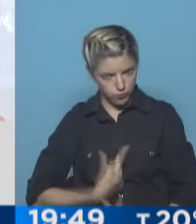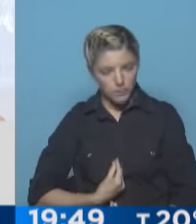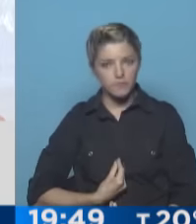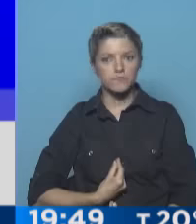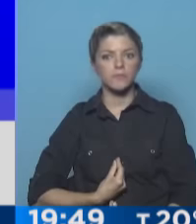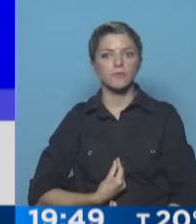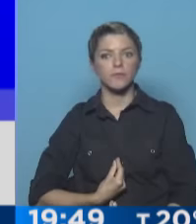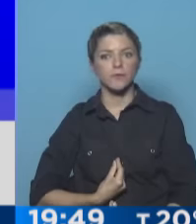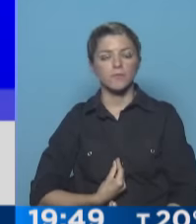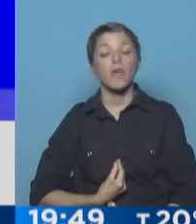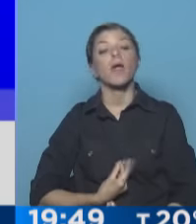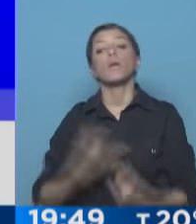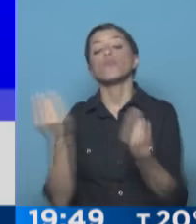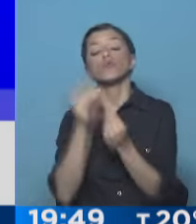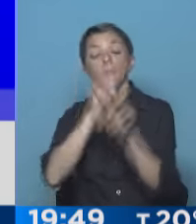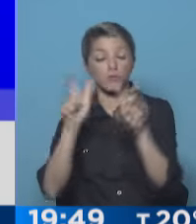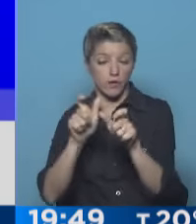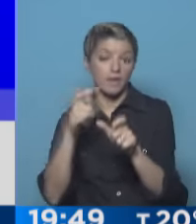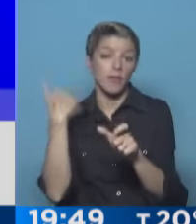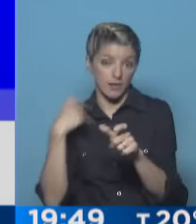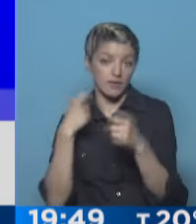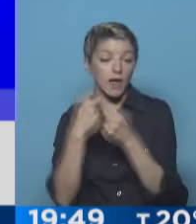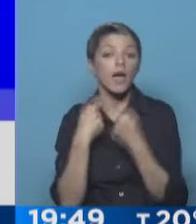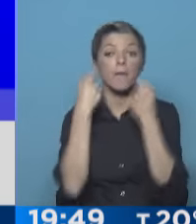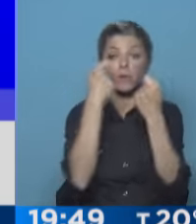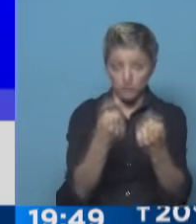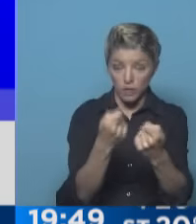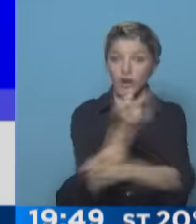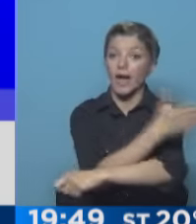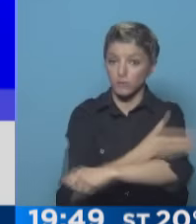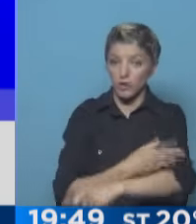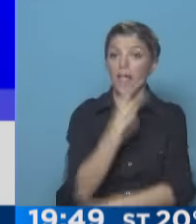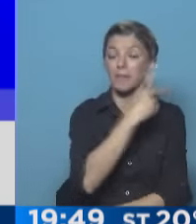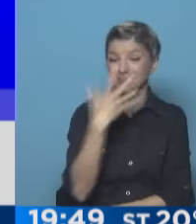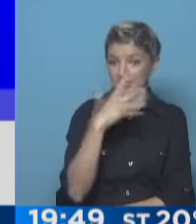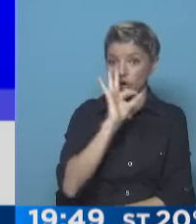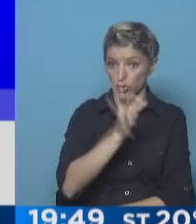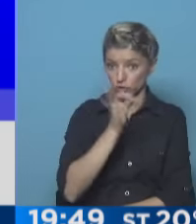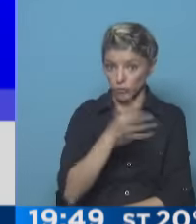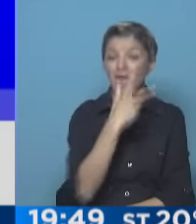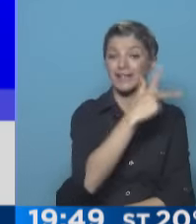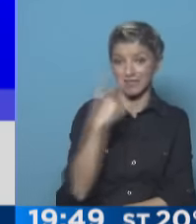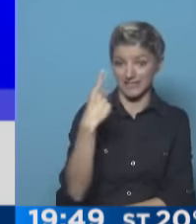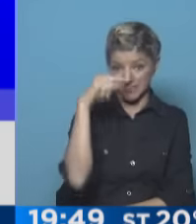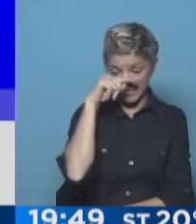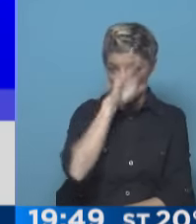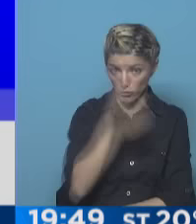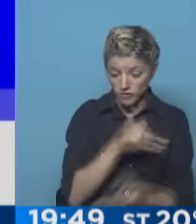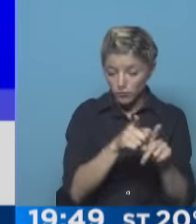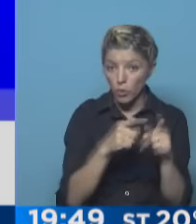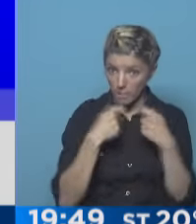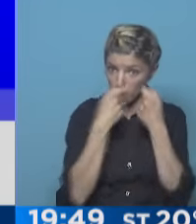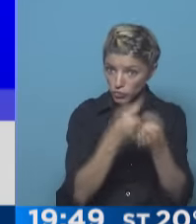argentinos entre los que lo votaron a Daniel cioli el 25 de octubre es decir el 37 y un sector muy